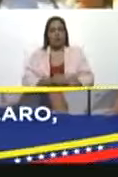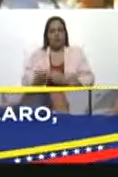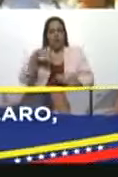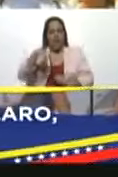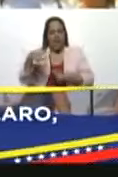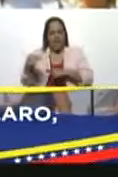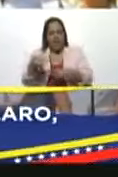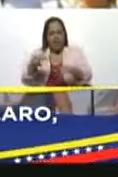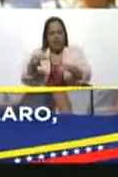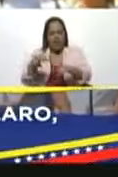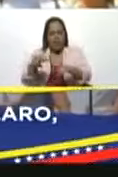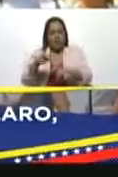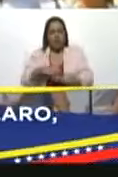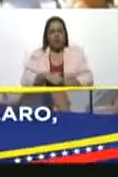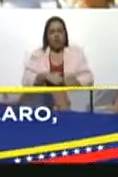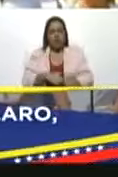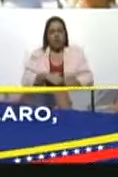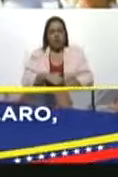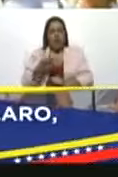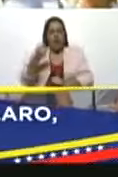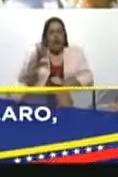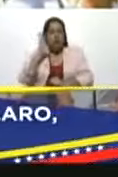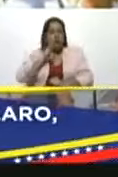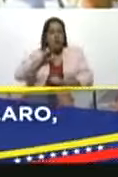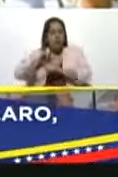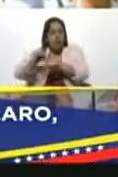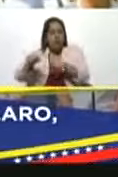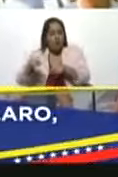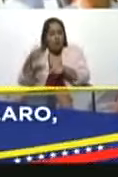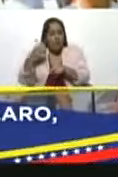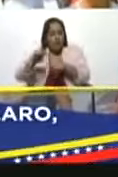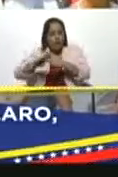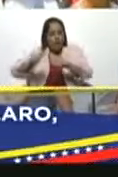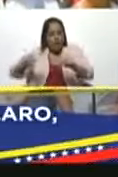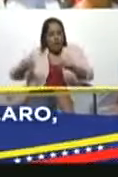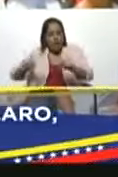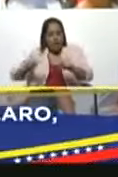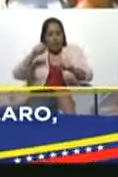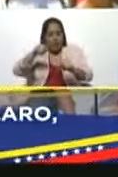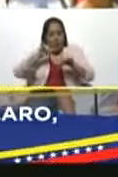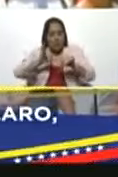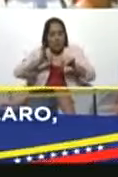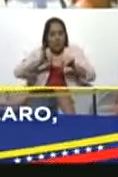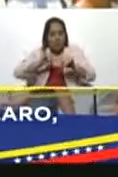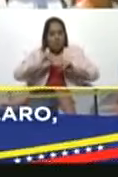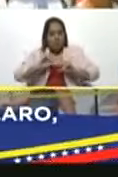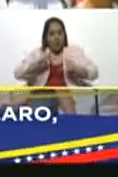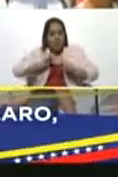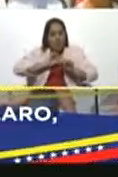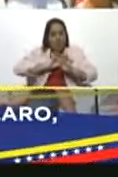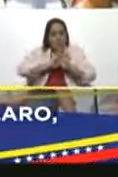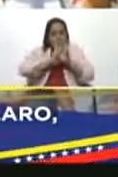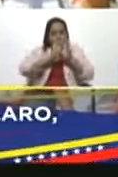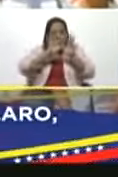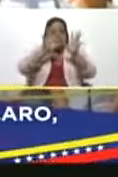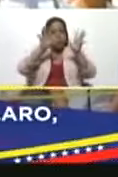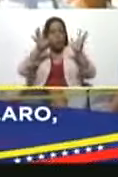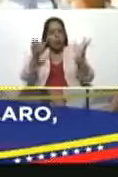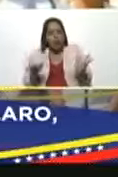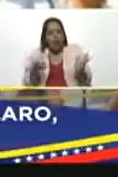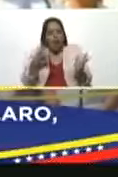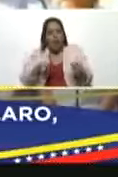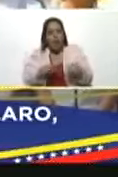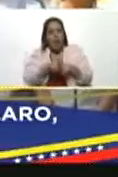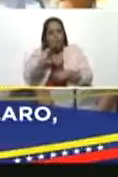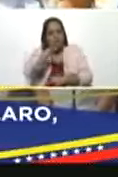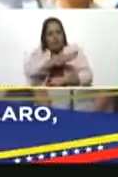este claro, pero el río llega sucio, pero por tierra. Y ahí mismo se pone clarito, como que le llega una bendición